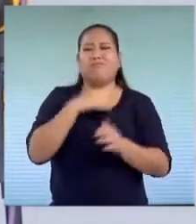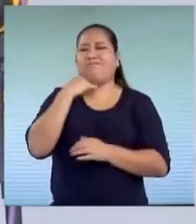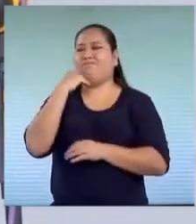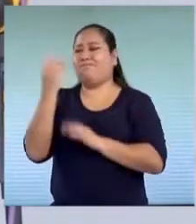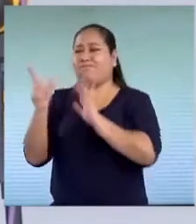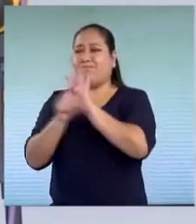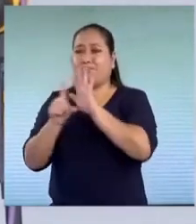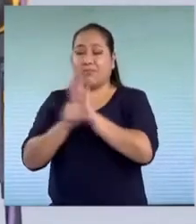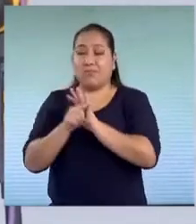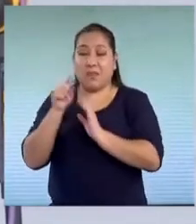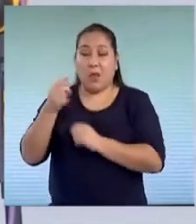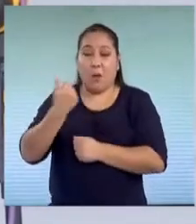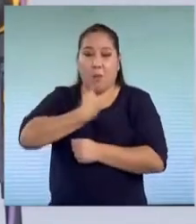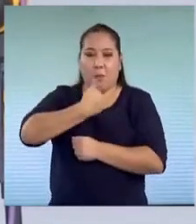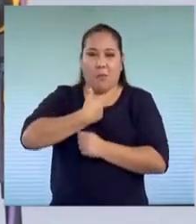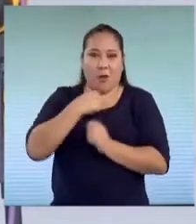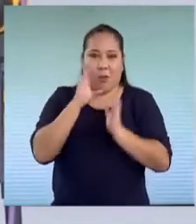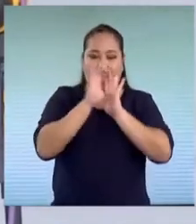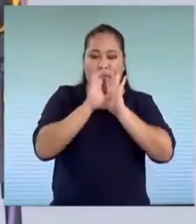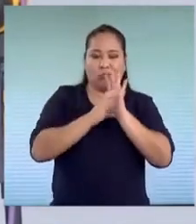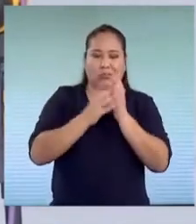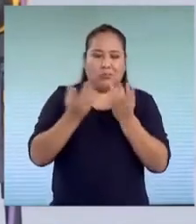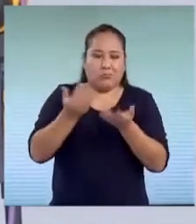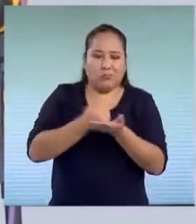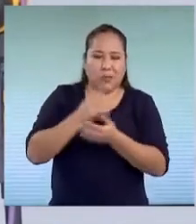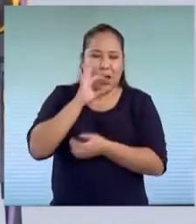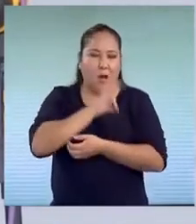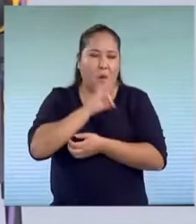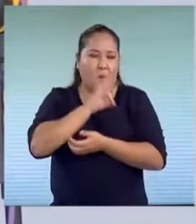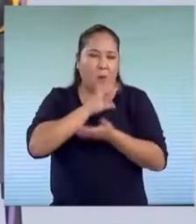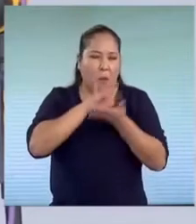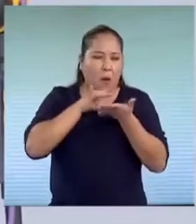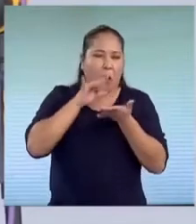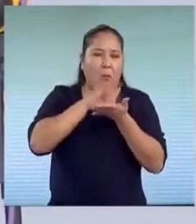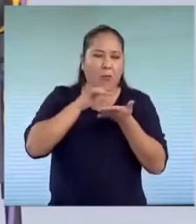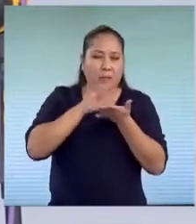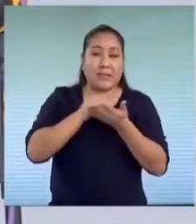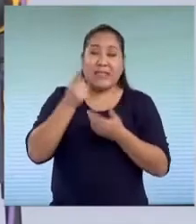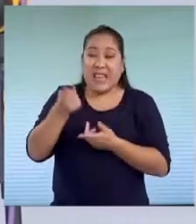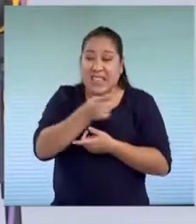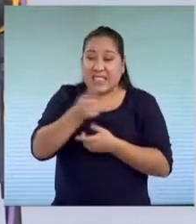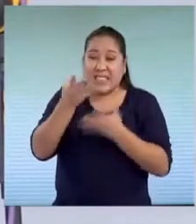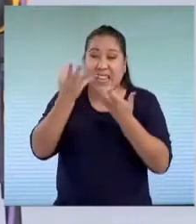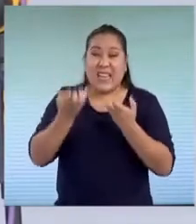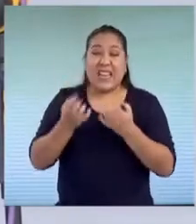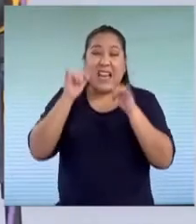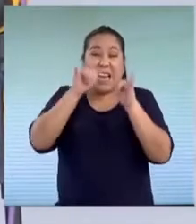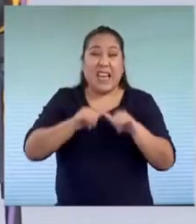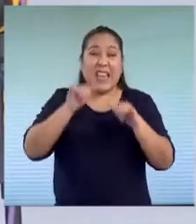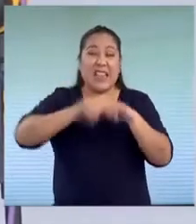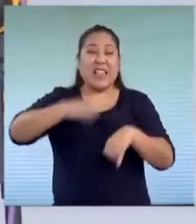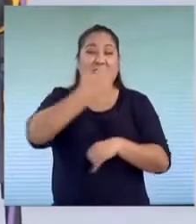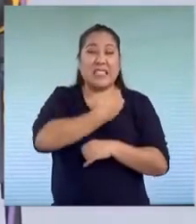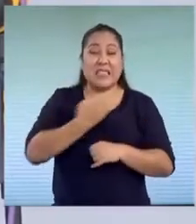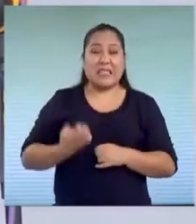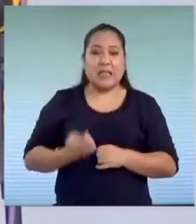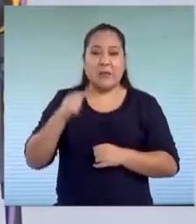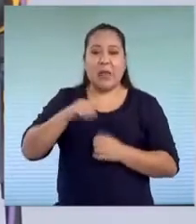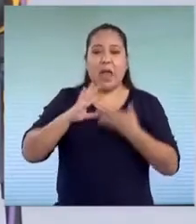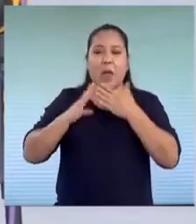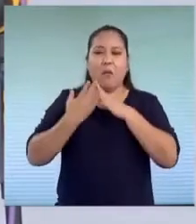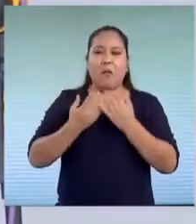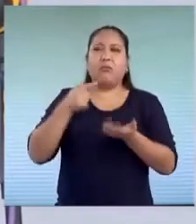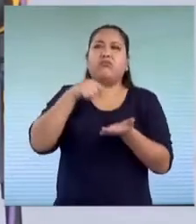leyes, que han hecho su propia constitución y que se han querido enquistar en un gobierno para que hoy en día el pueblo peruano esté